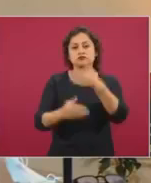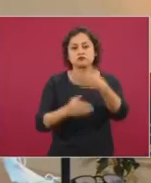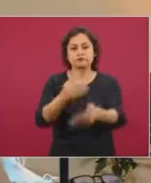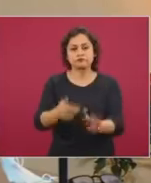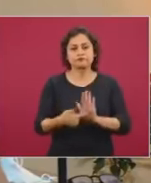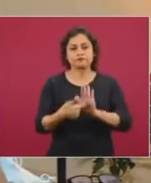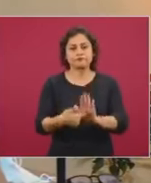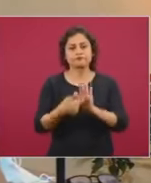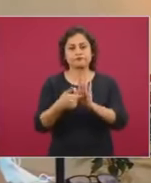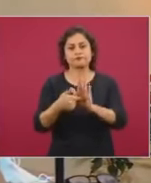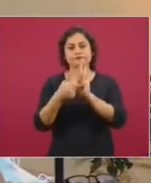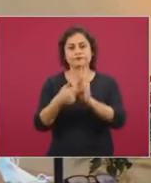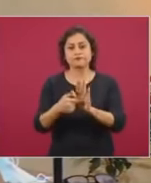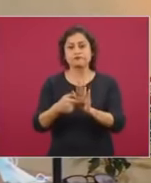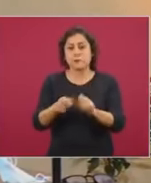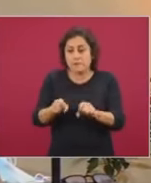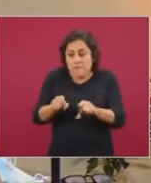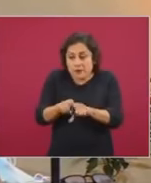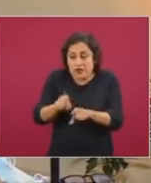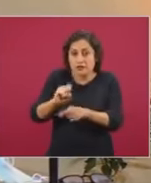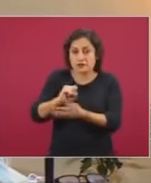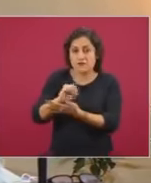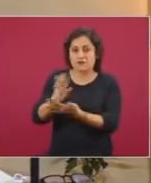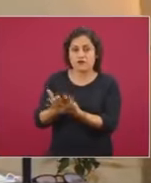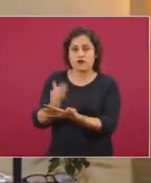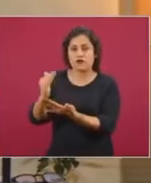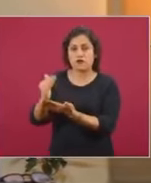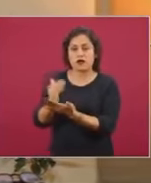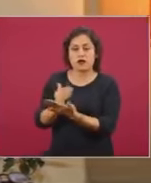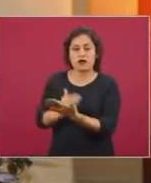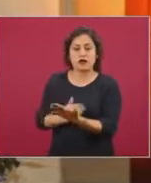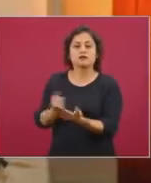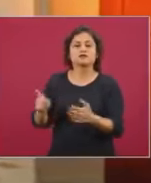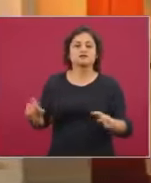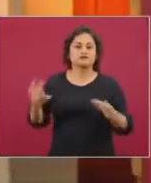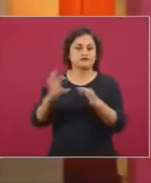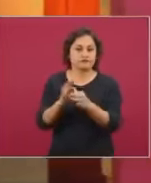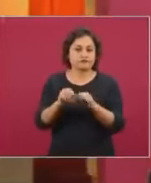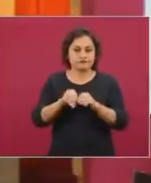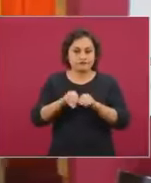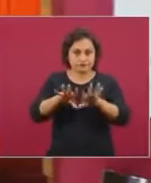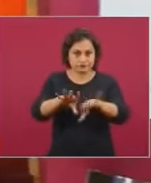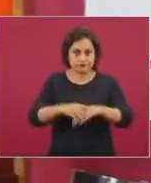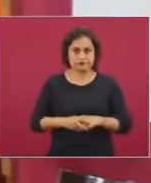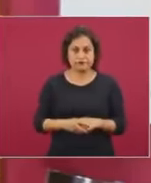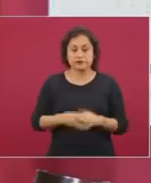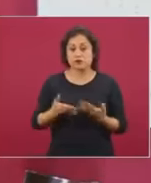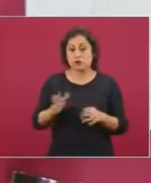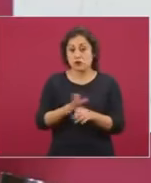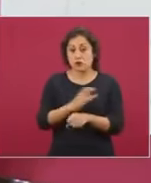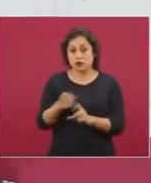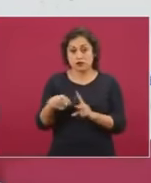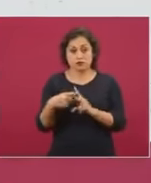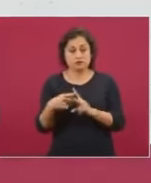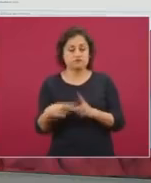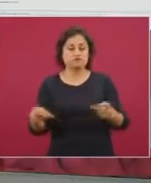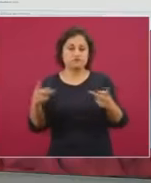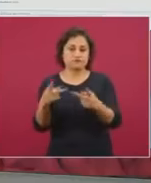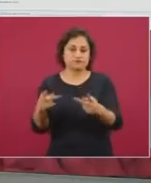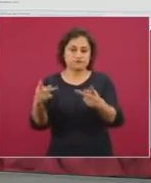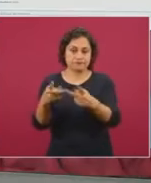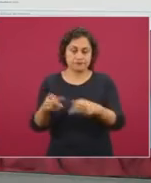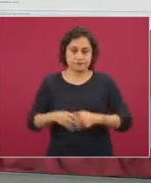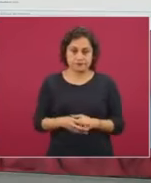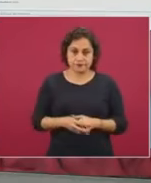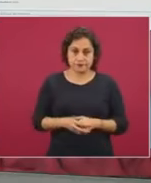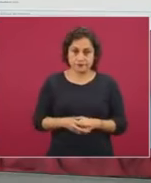son datos, pues vienen de la misma fuente de datos, y por lo tanto las estimaciones son muy similares. La